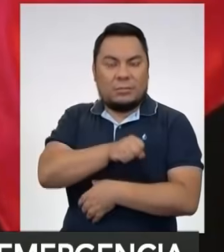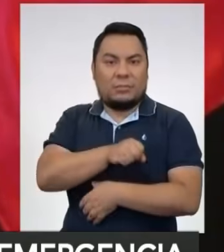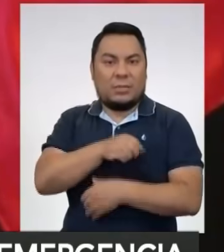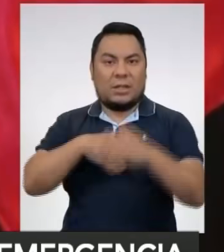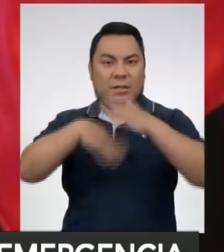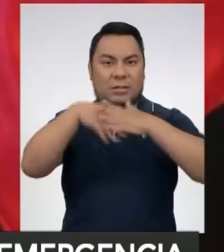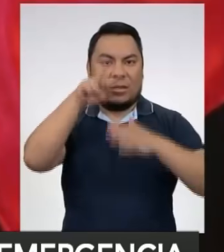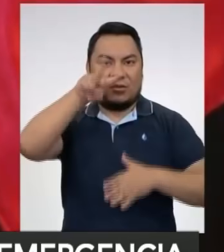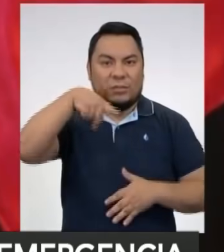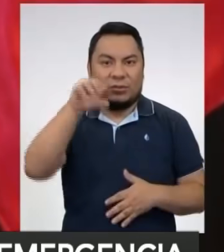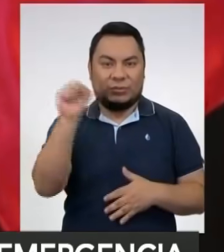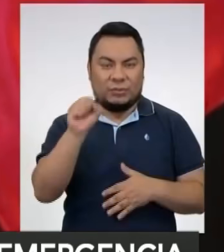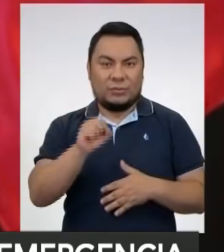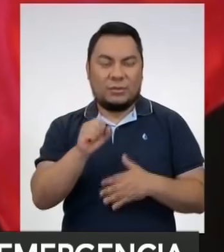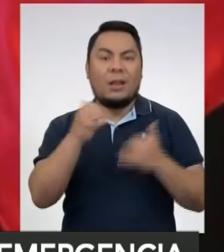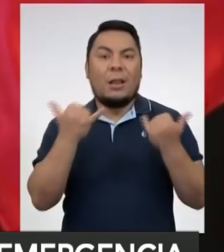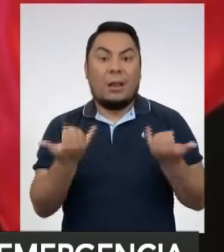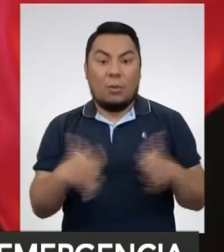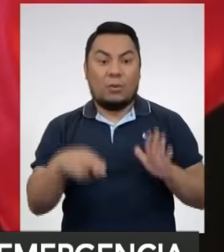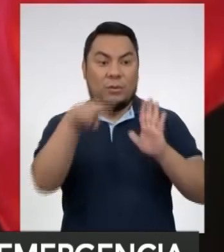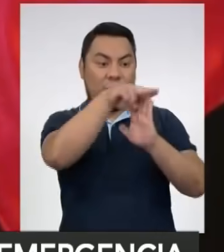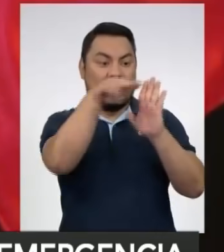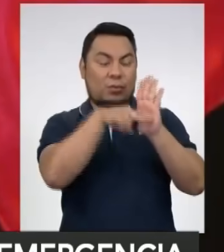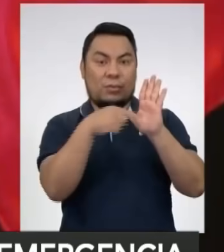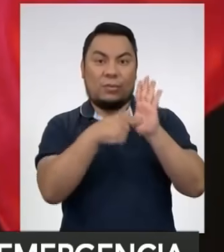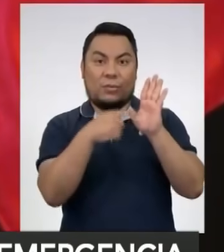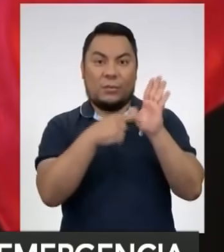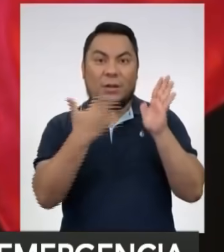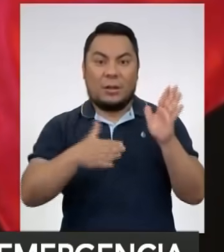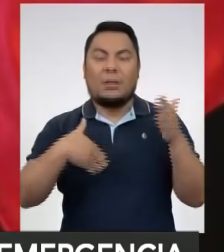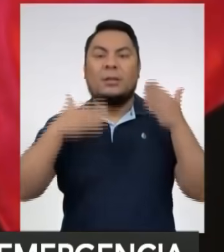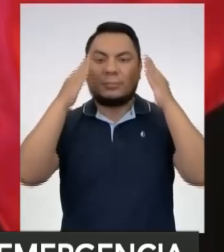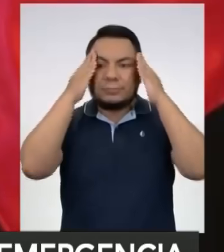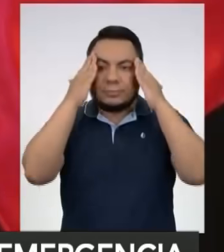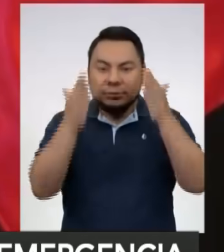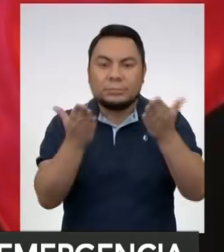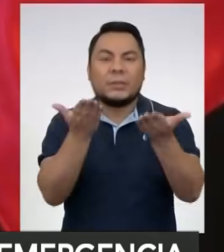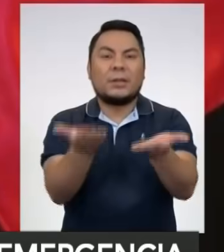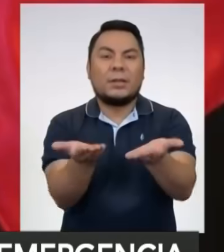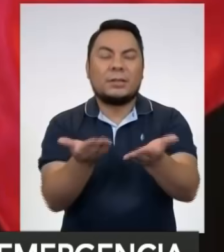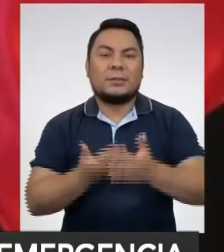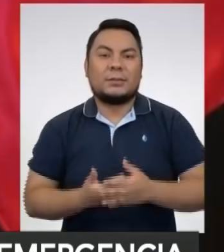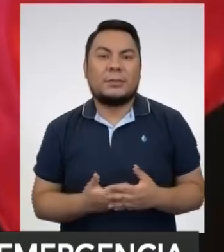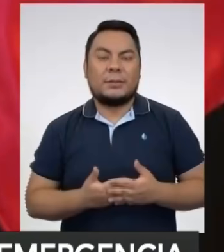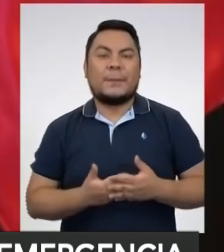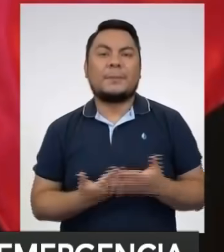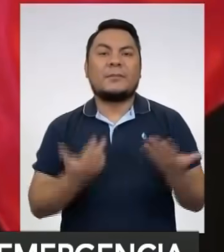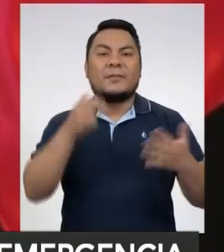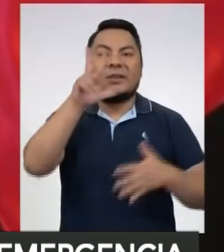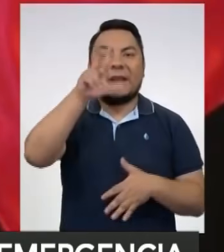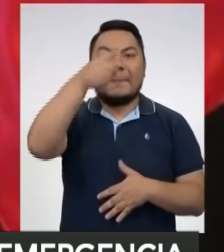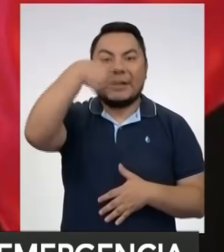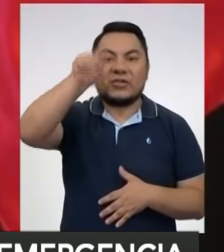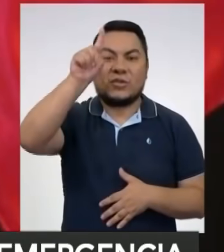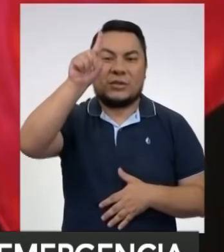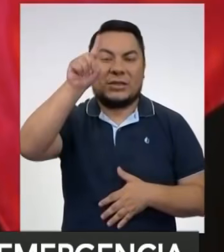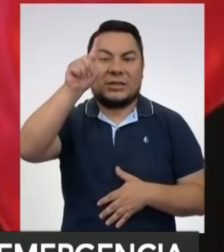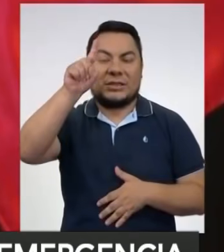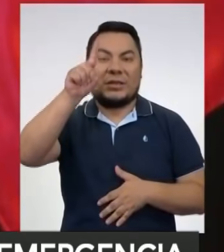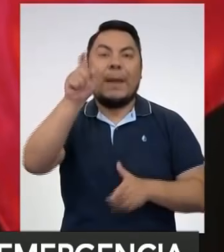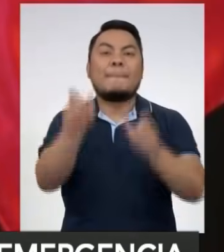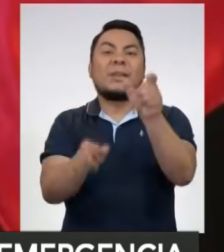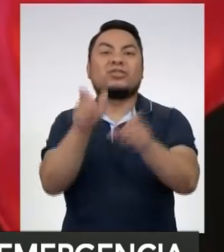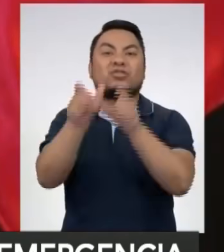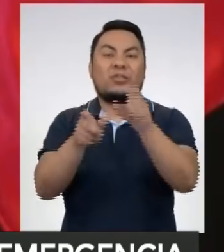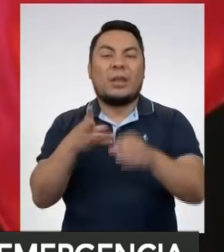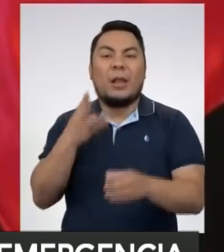norma que hemos dado estamos atendiendo a 3 millones de